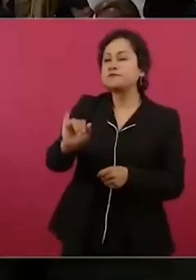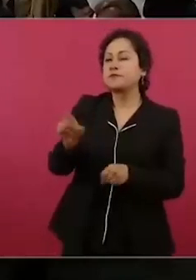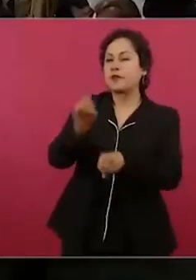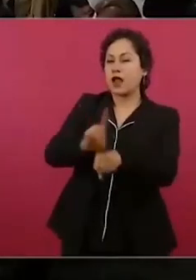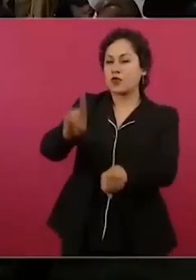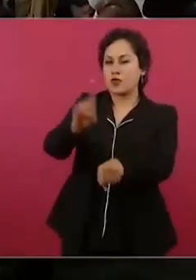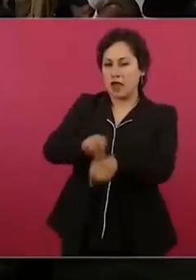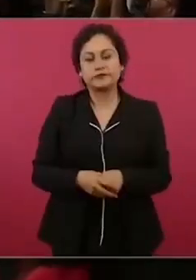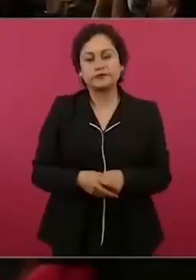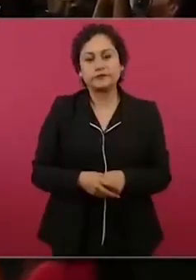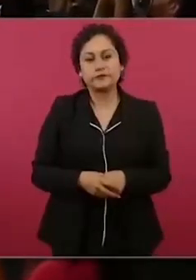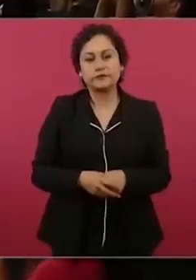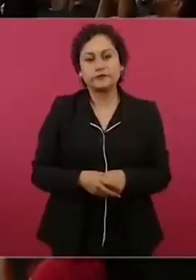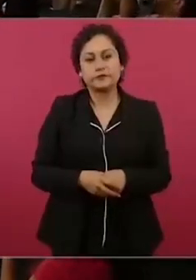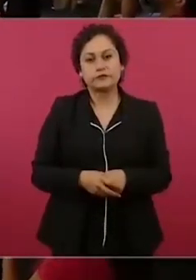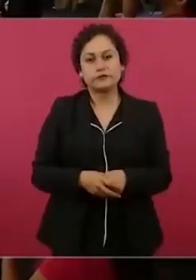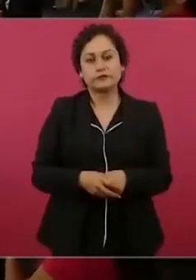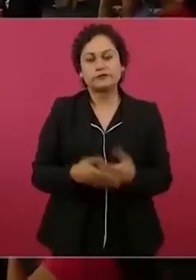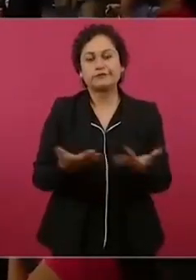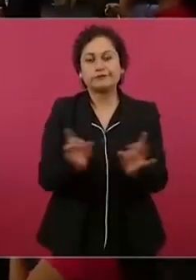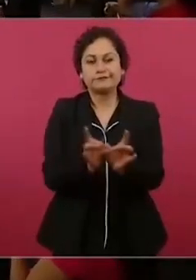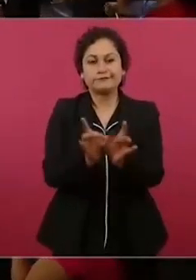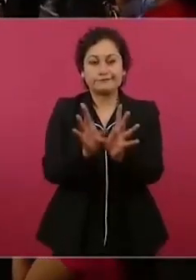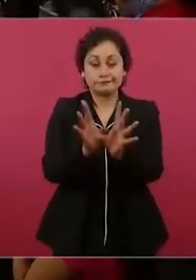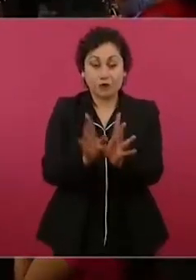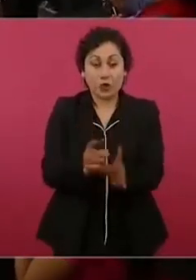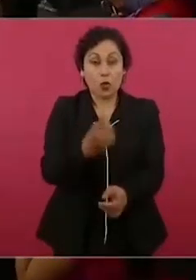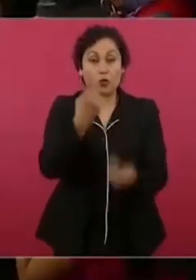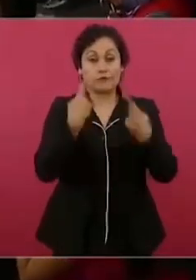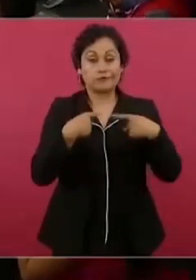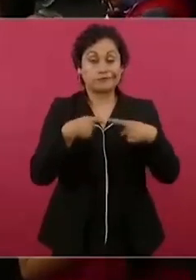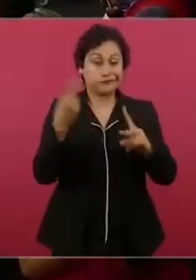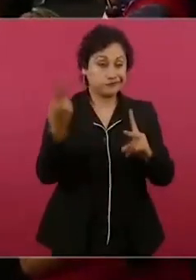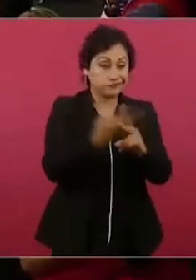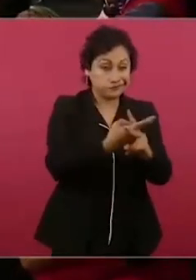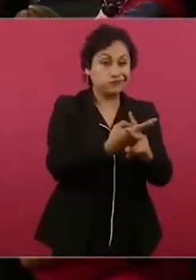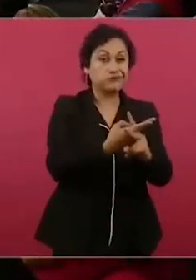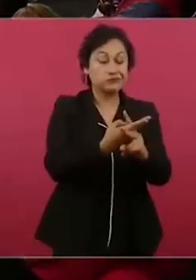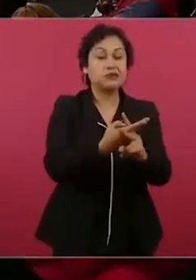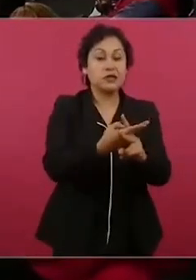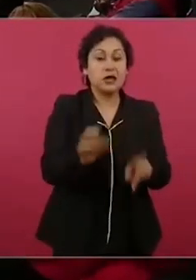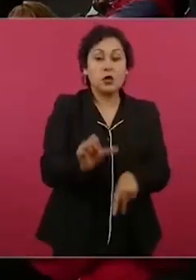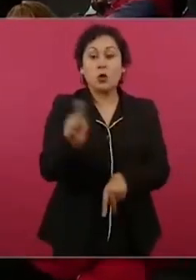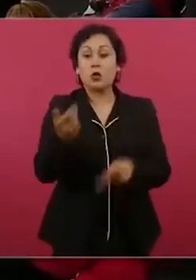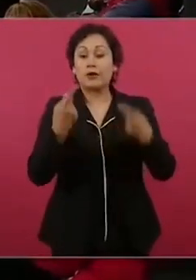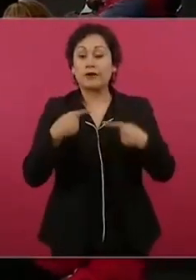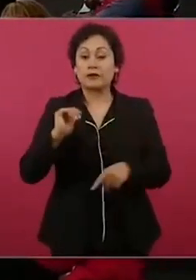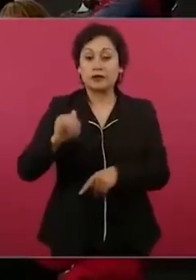lo de ayer del metro cometió ese homicidio hubo otro herido